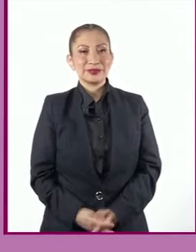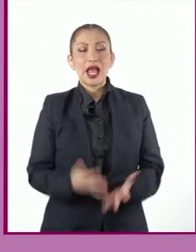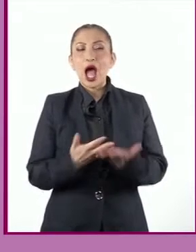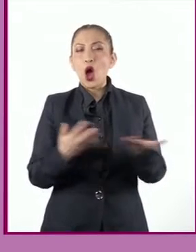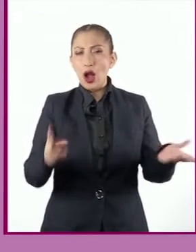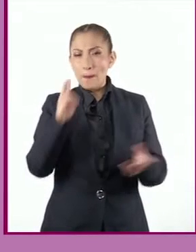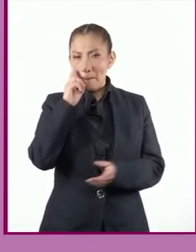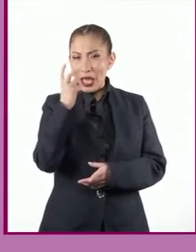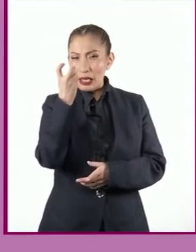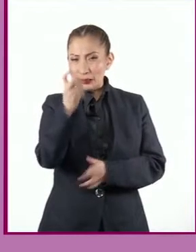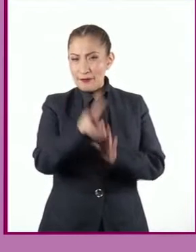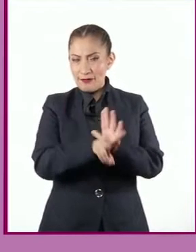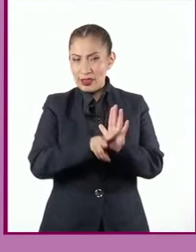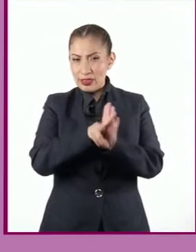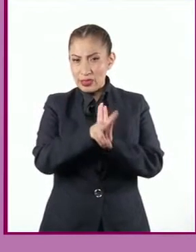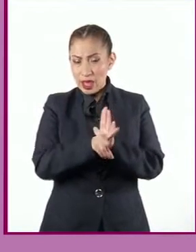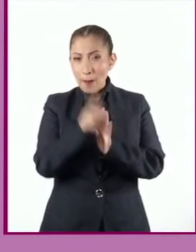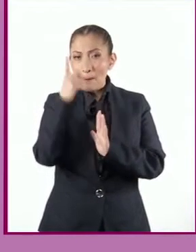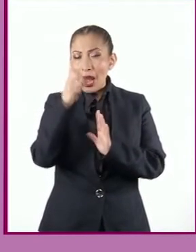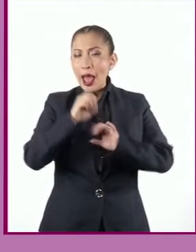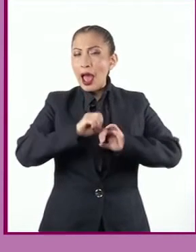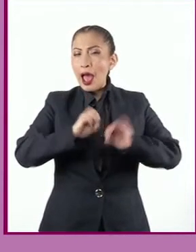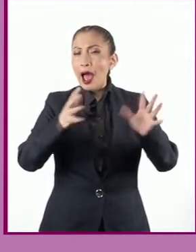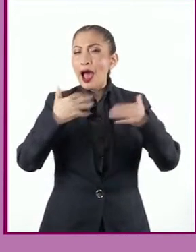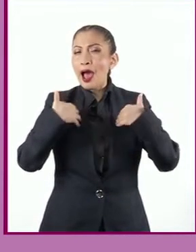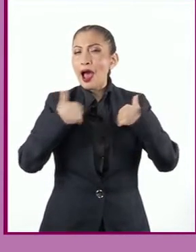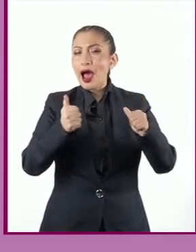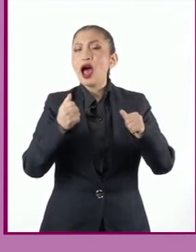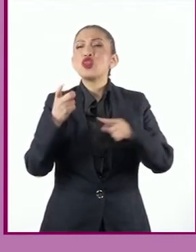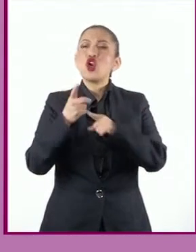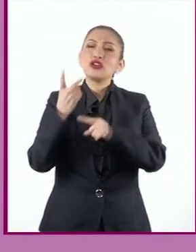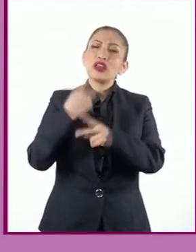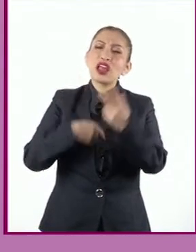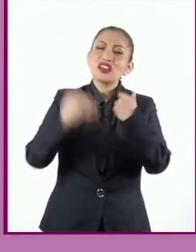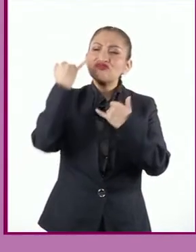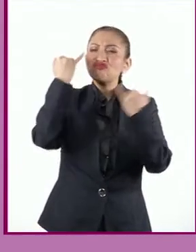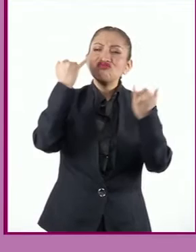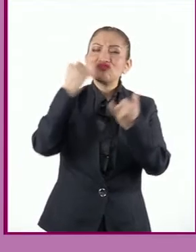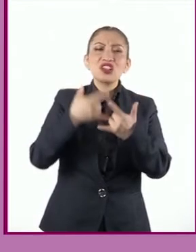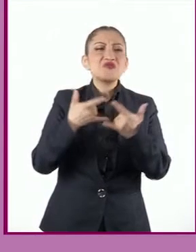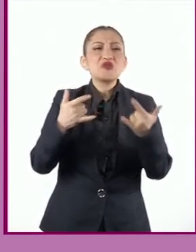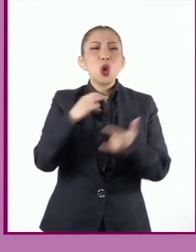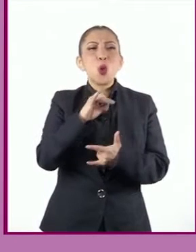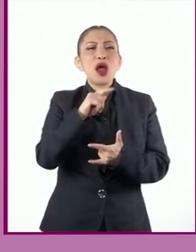Ahora veamos el siguiente video para entender de dónde vienen los cuentos y